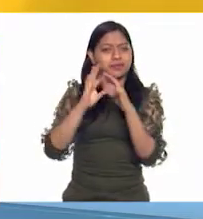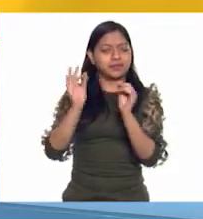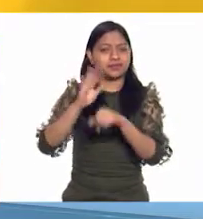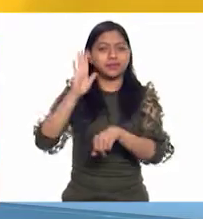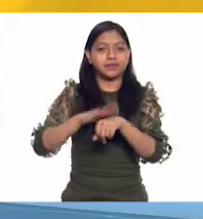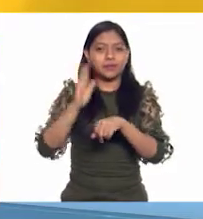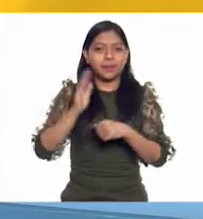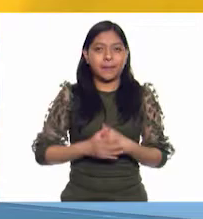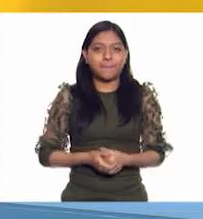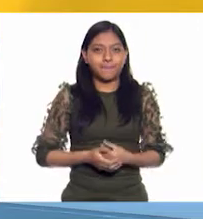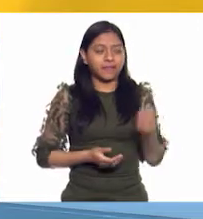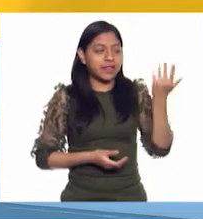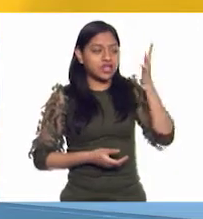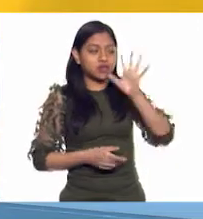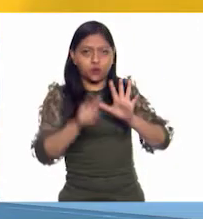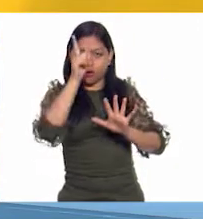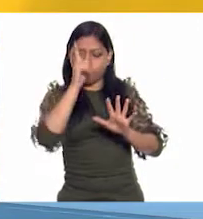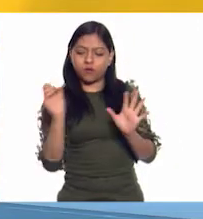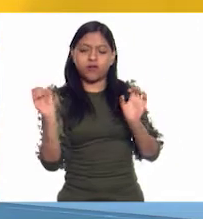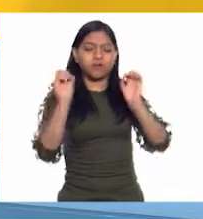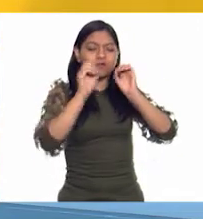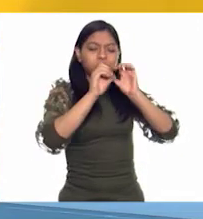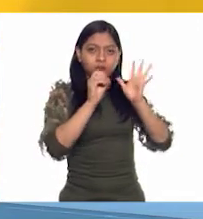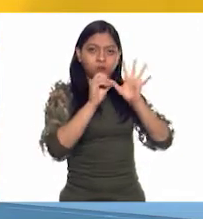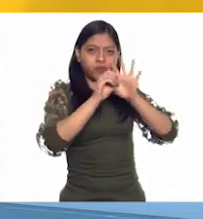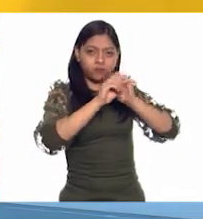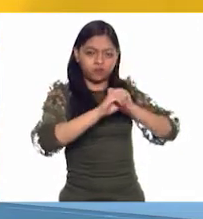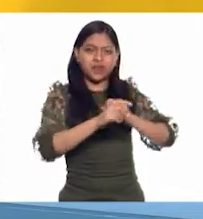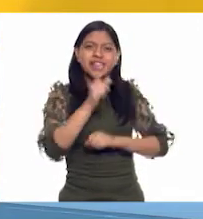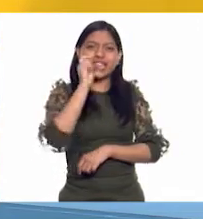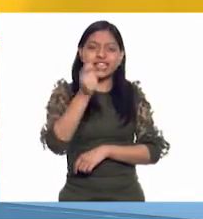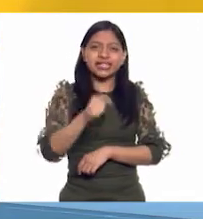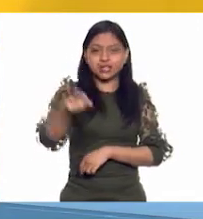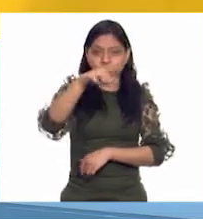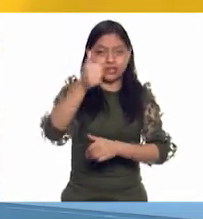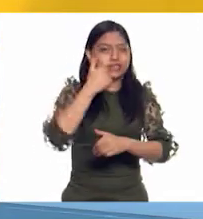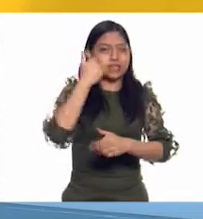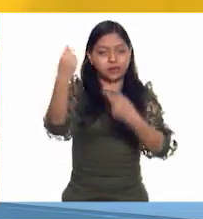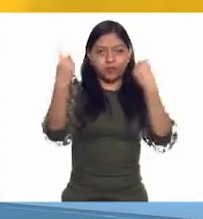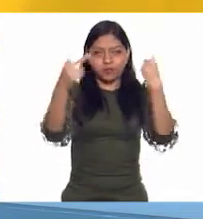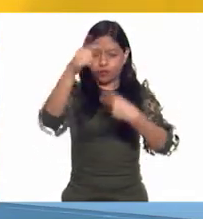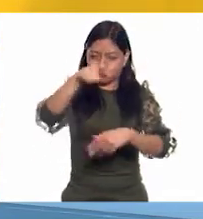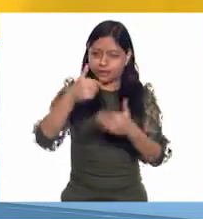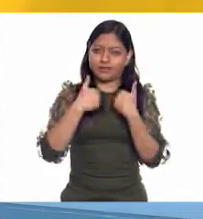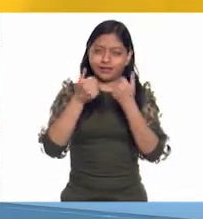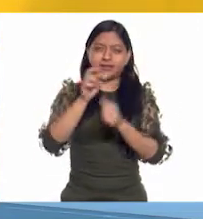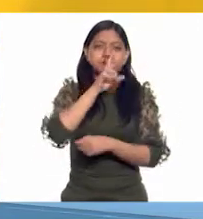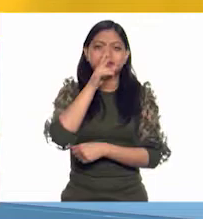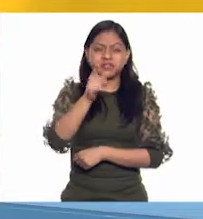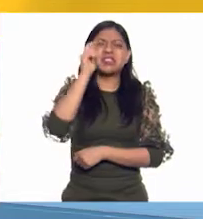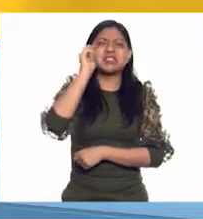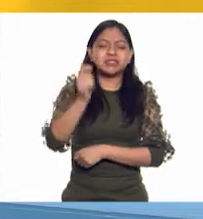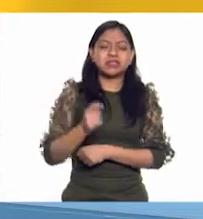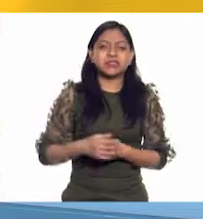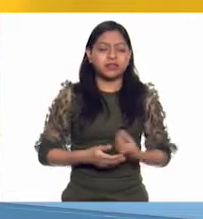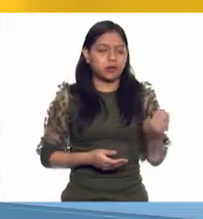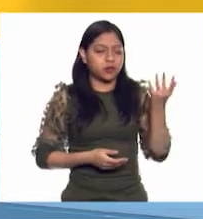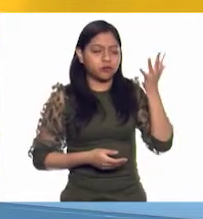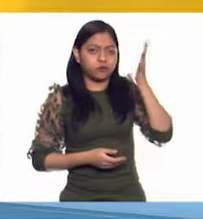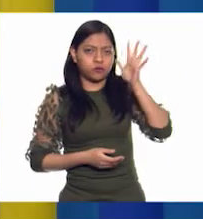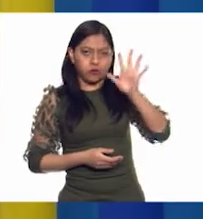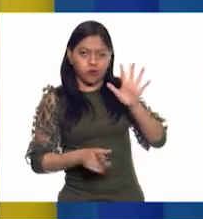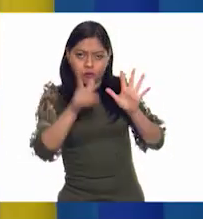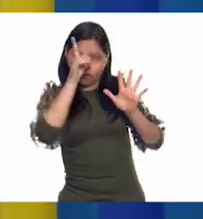acerca de qué es un eclipse para que los alumnos y alumnas que están en casa y yo podamos entender mejor cómo es que suceden esos